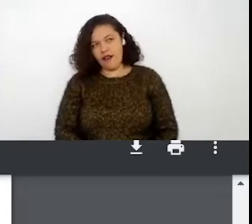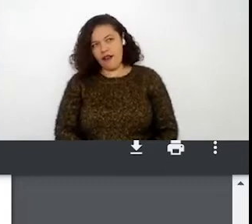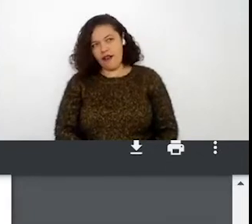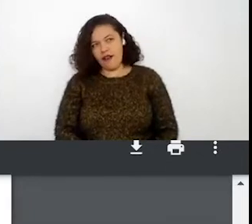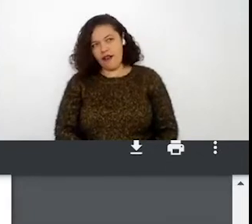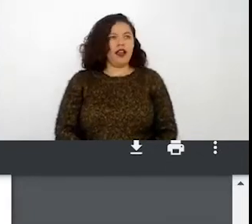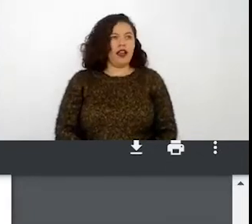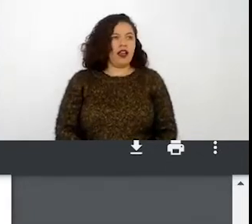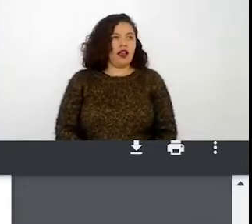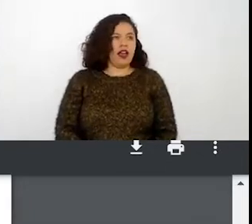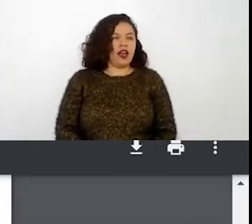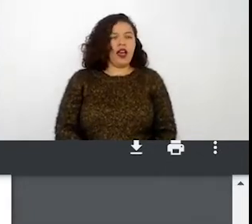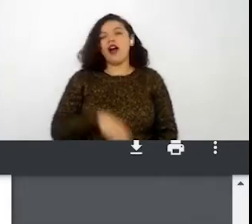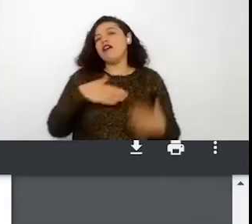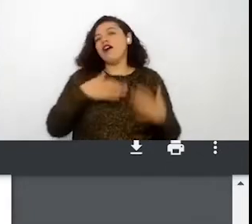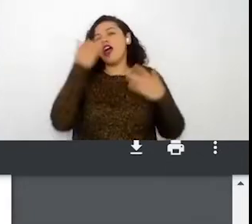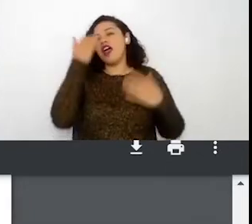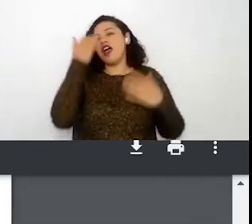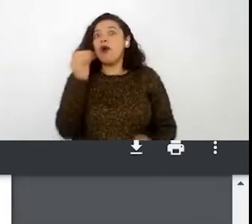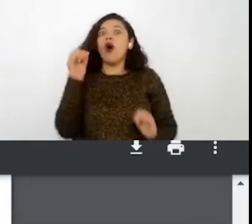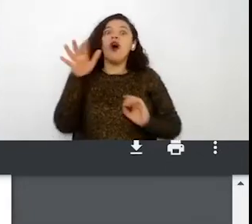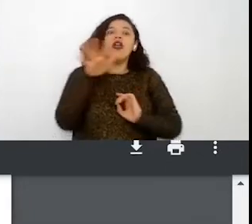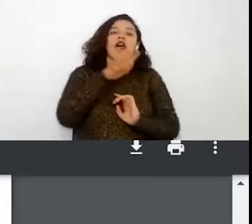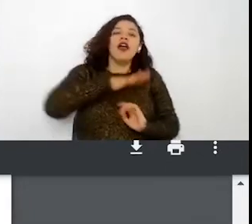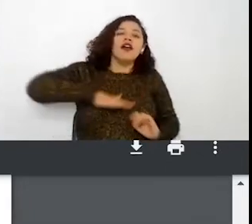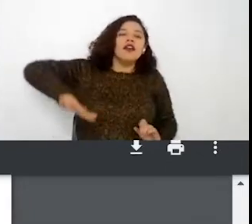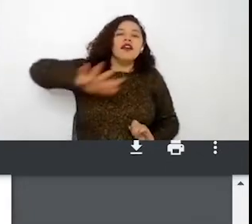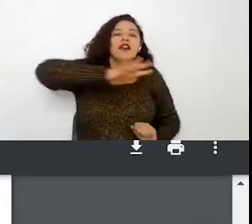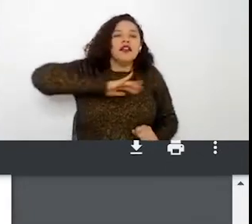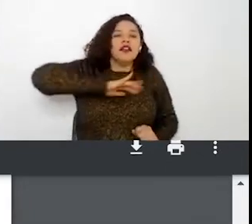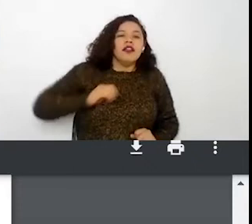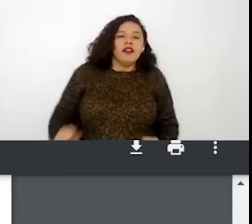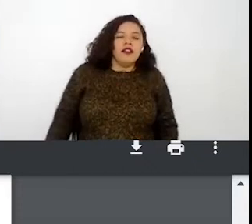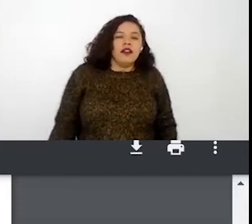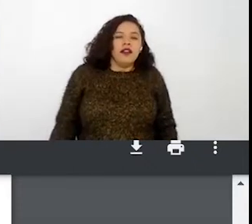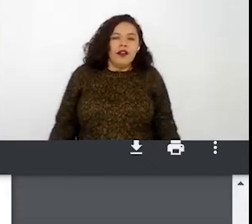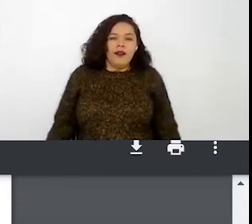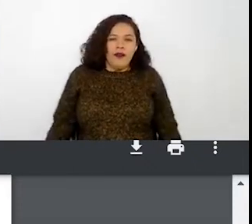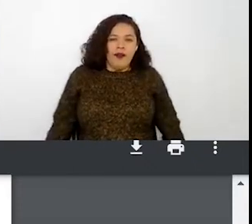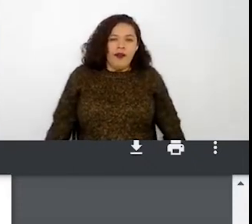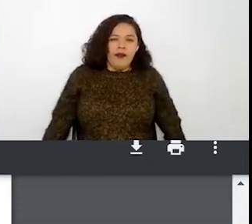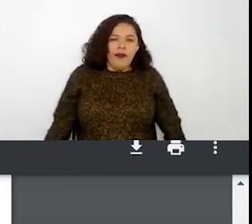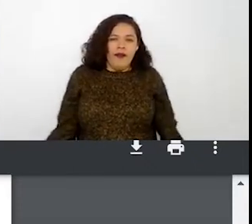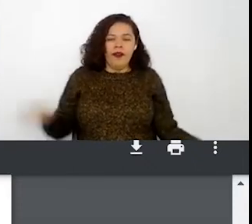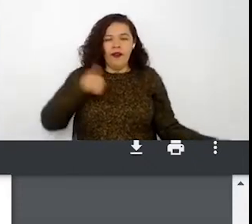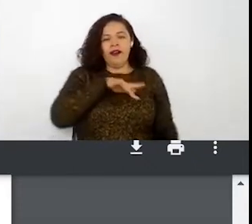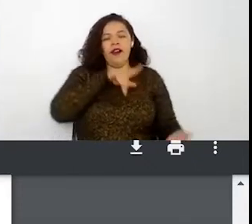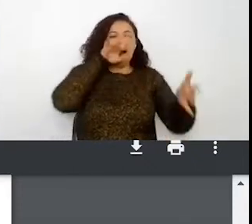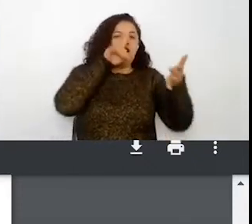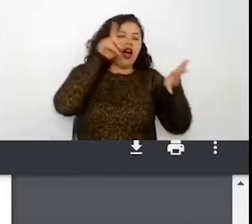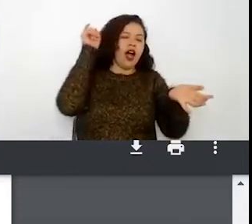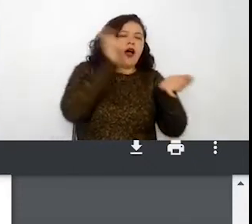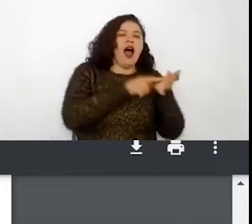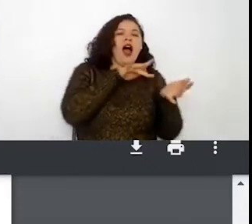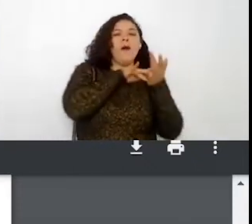por cuestión de tiempo de espacio nada más le damos clic por ejemplo apoyos económicos y